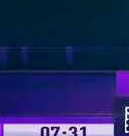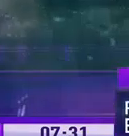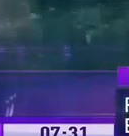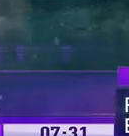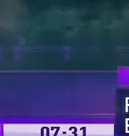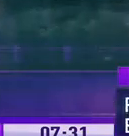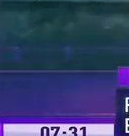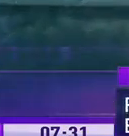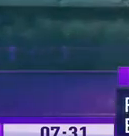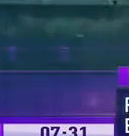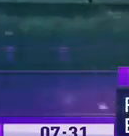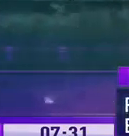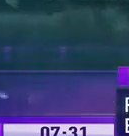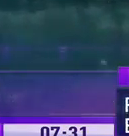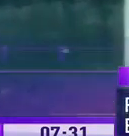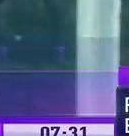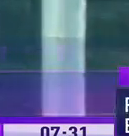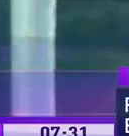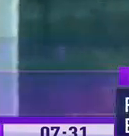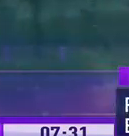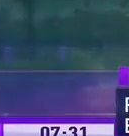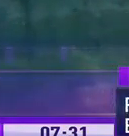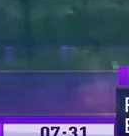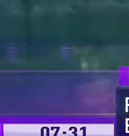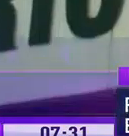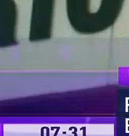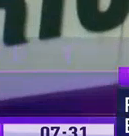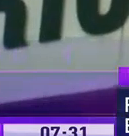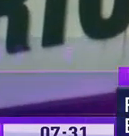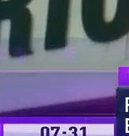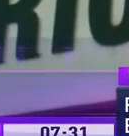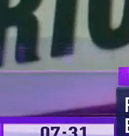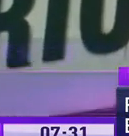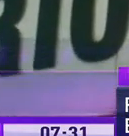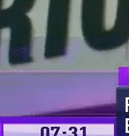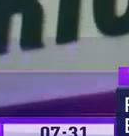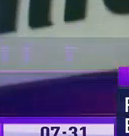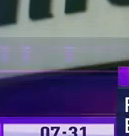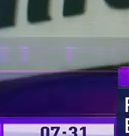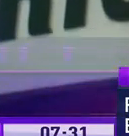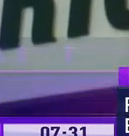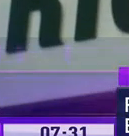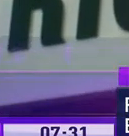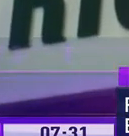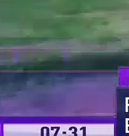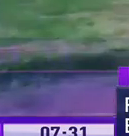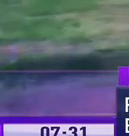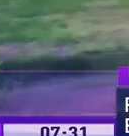encuentra en absoluto abandono. Los detalles de esta y otras noticias al volver.